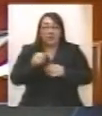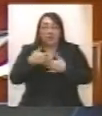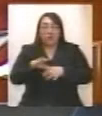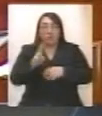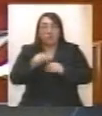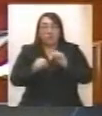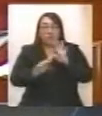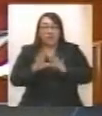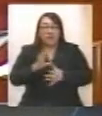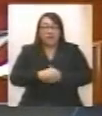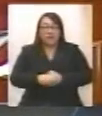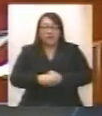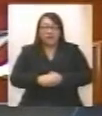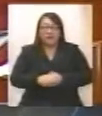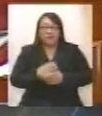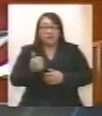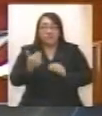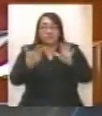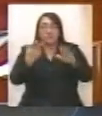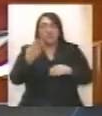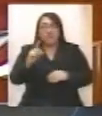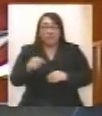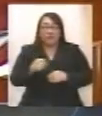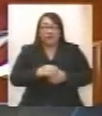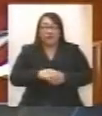julio del 2015 a